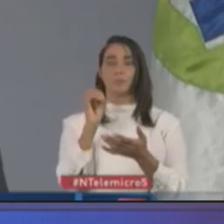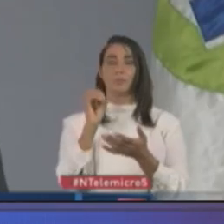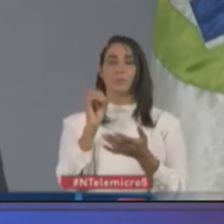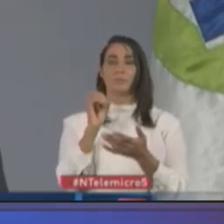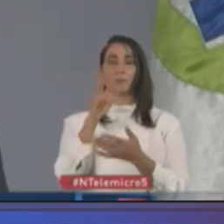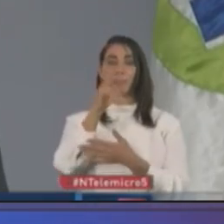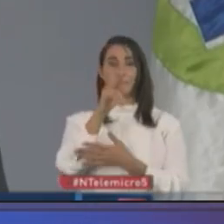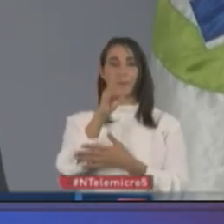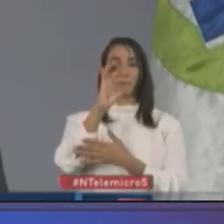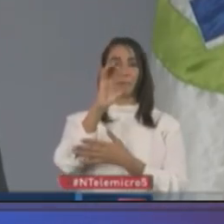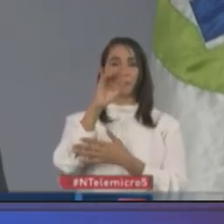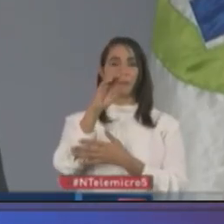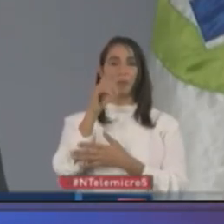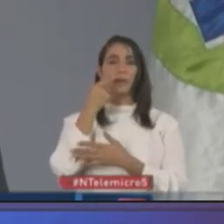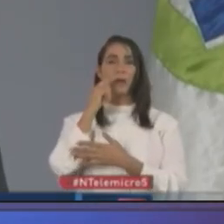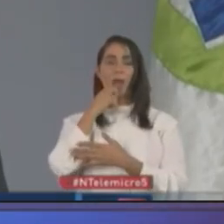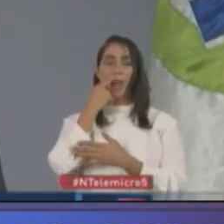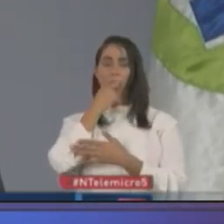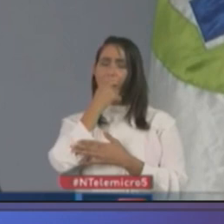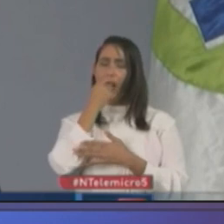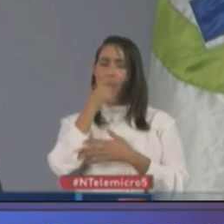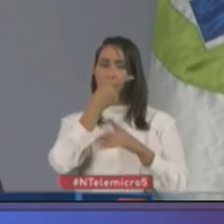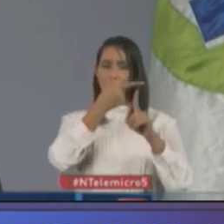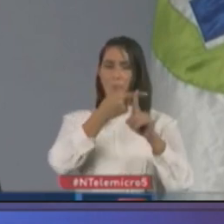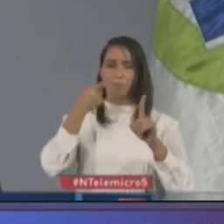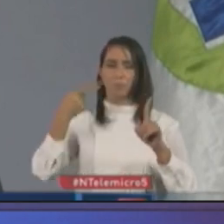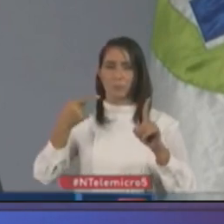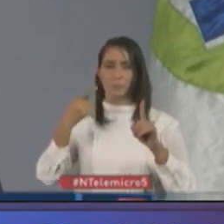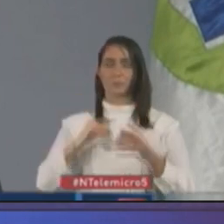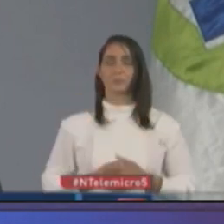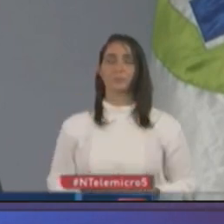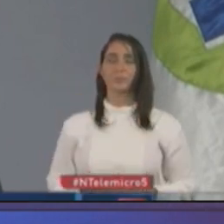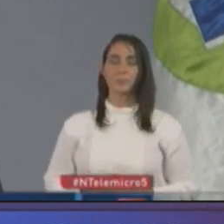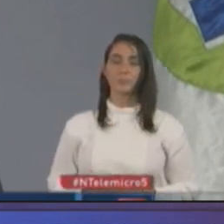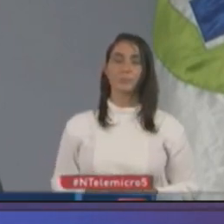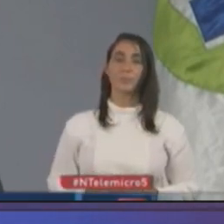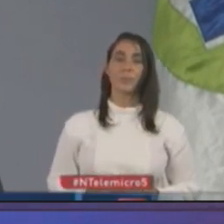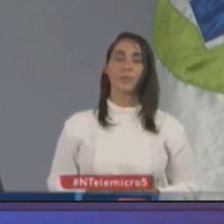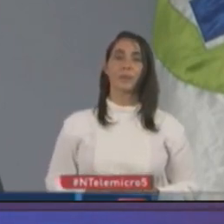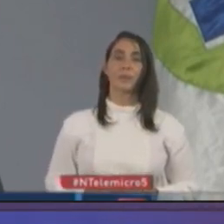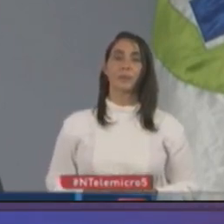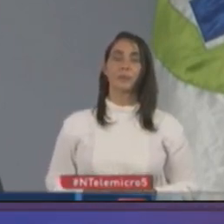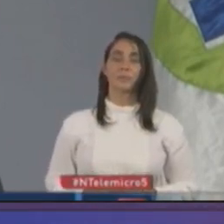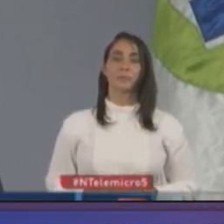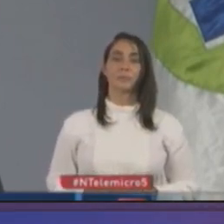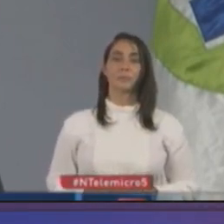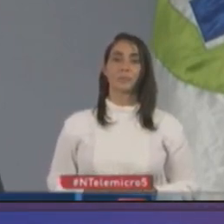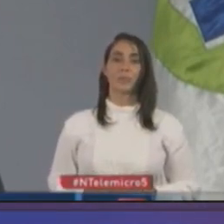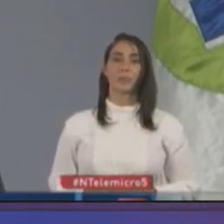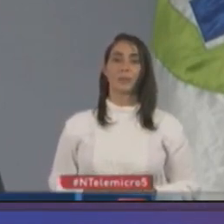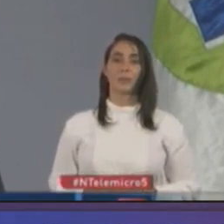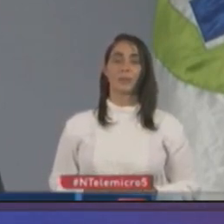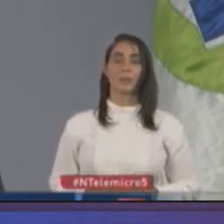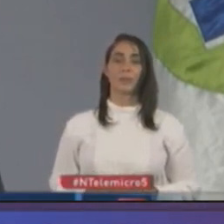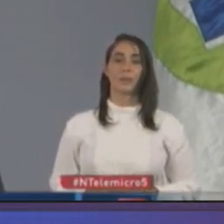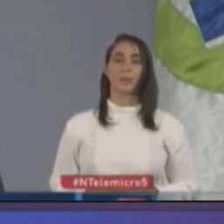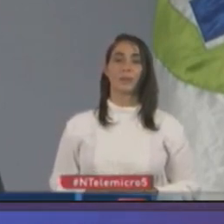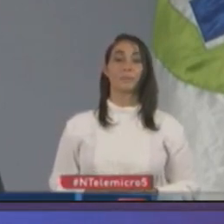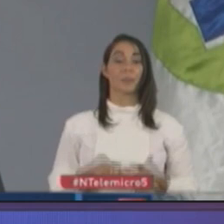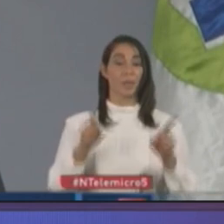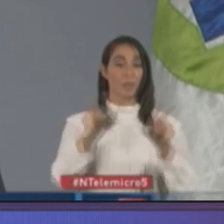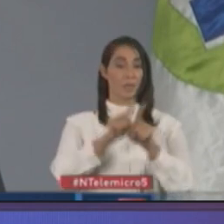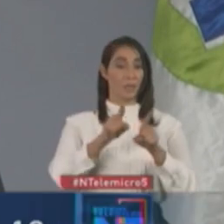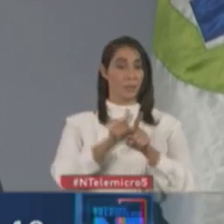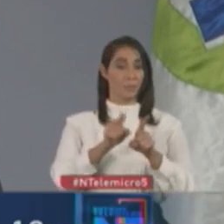5.543 casos positivos de coronavirus en la República Dominicana y 265 fallecidos. El ministro de